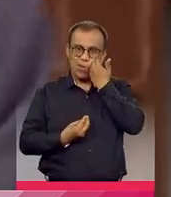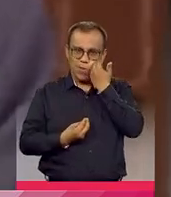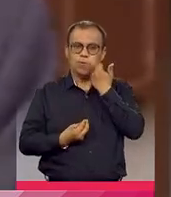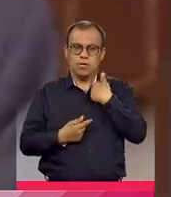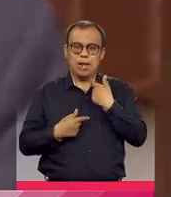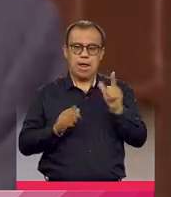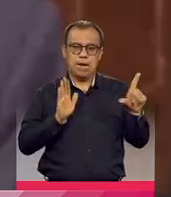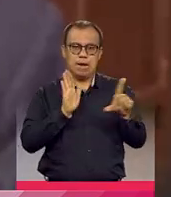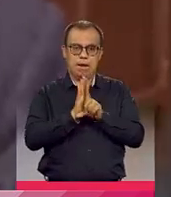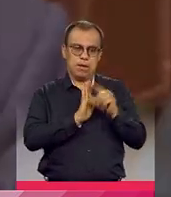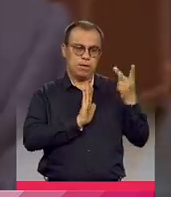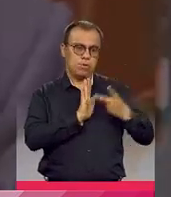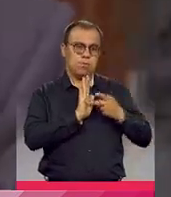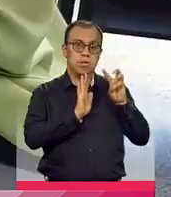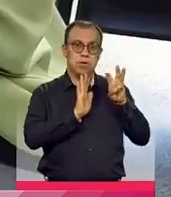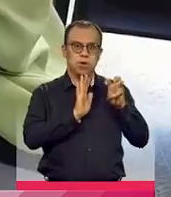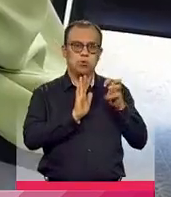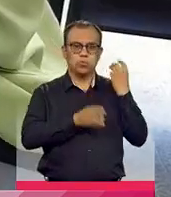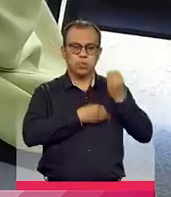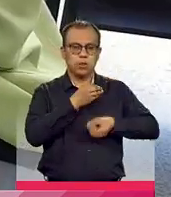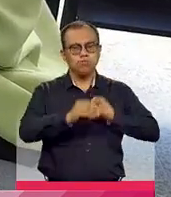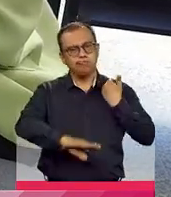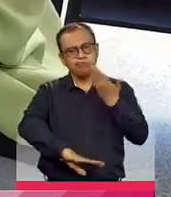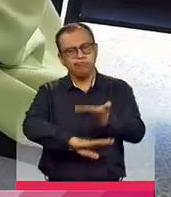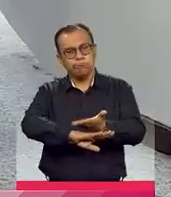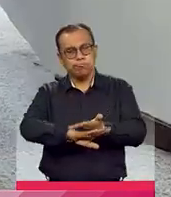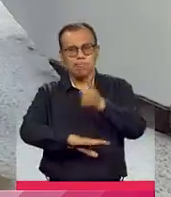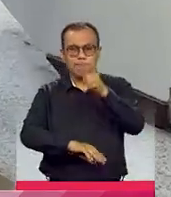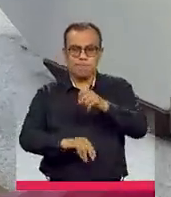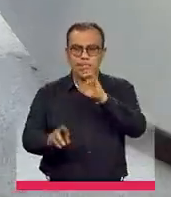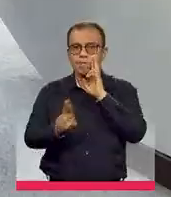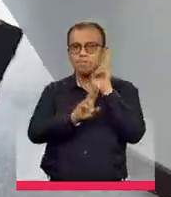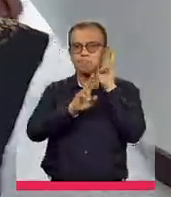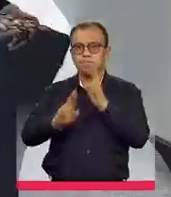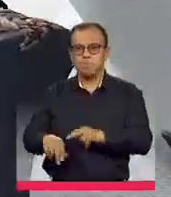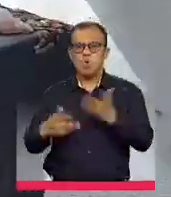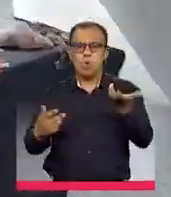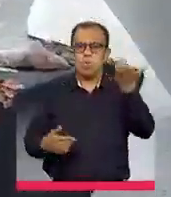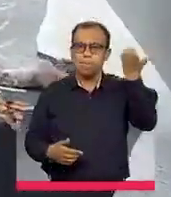la ley desde el año 2008. También han planteado que se debe reconocer la pensión por vejez.